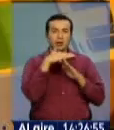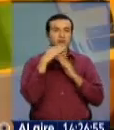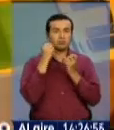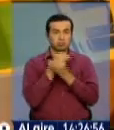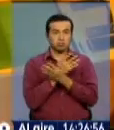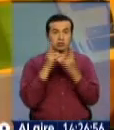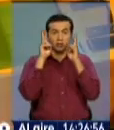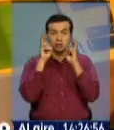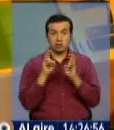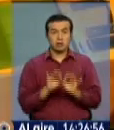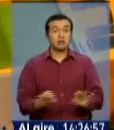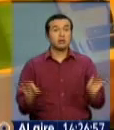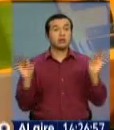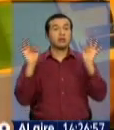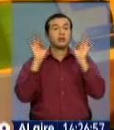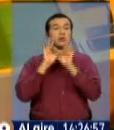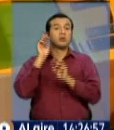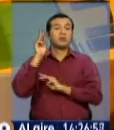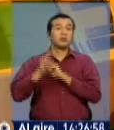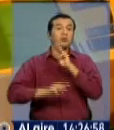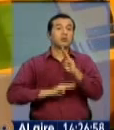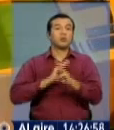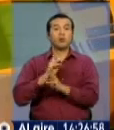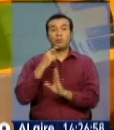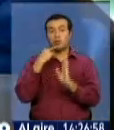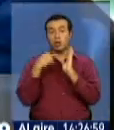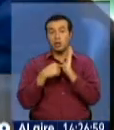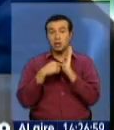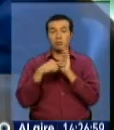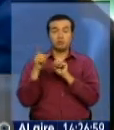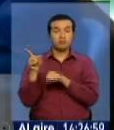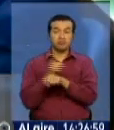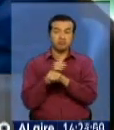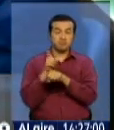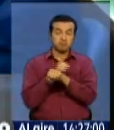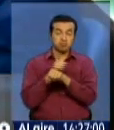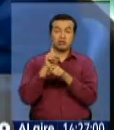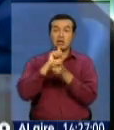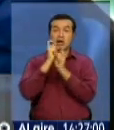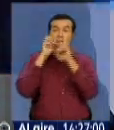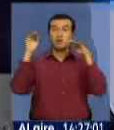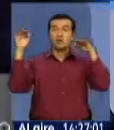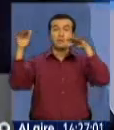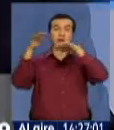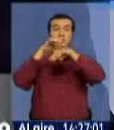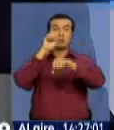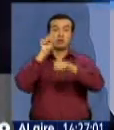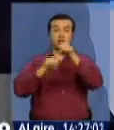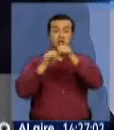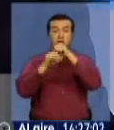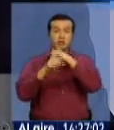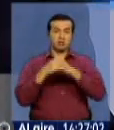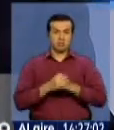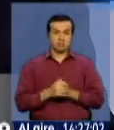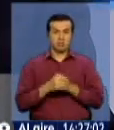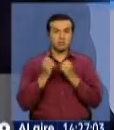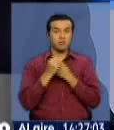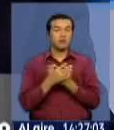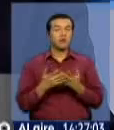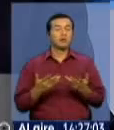todos temas importantes que afectan al mundo, el uso de armas nucleares y el cambio climático. El haber marcado una